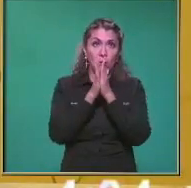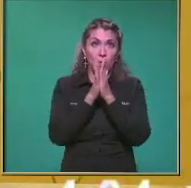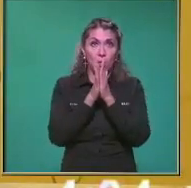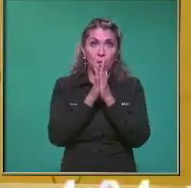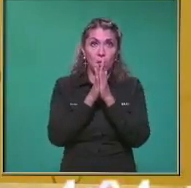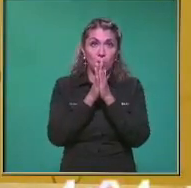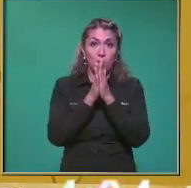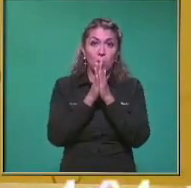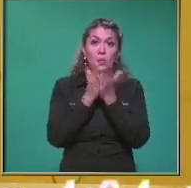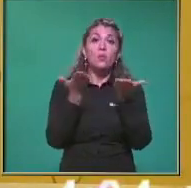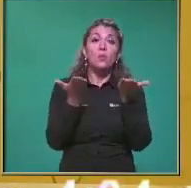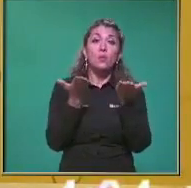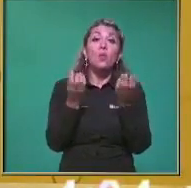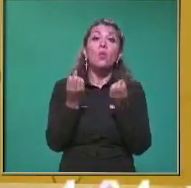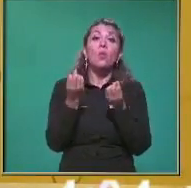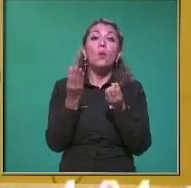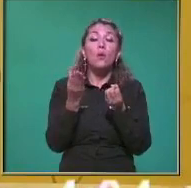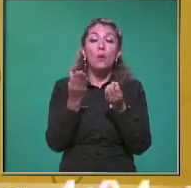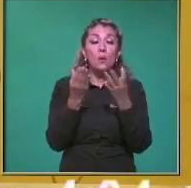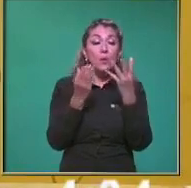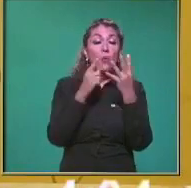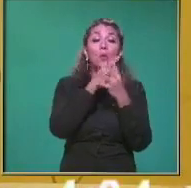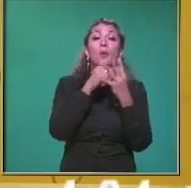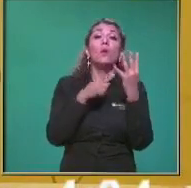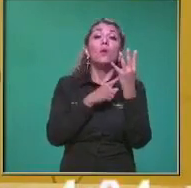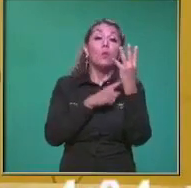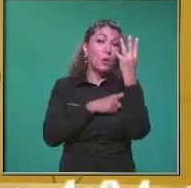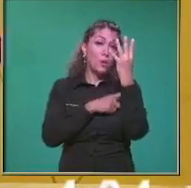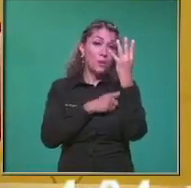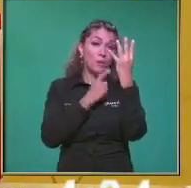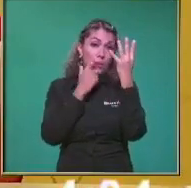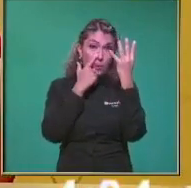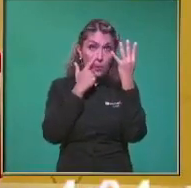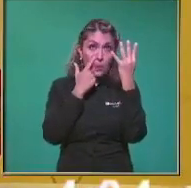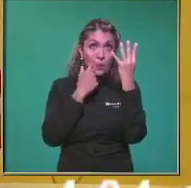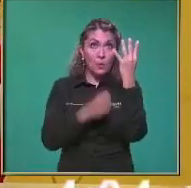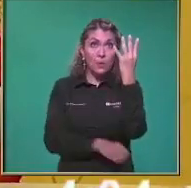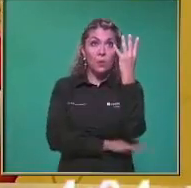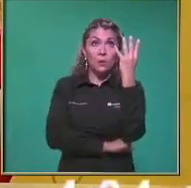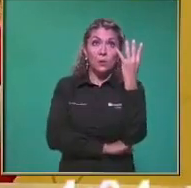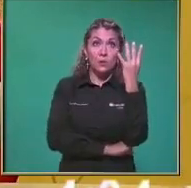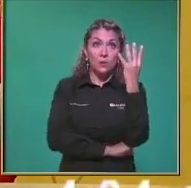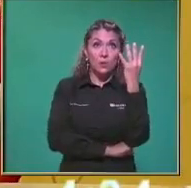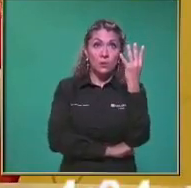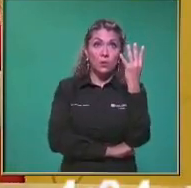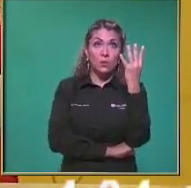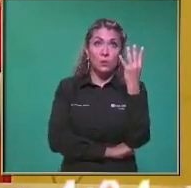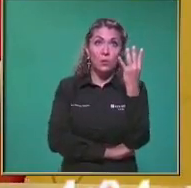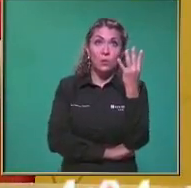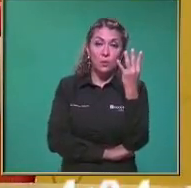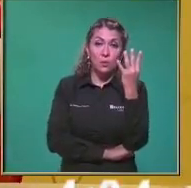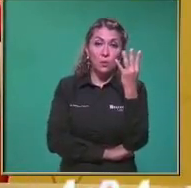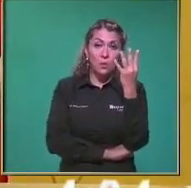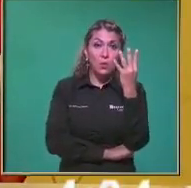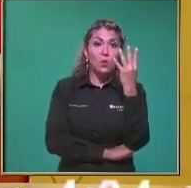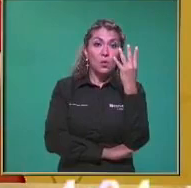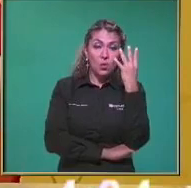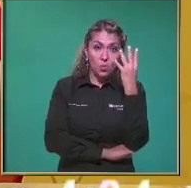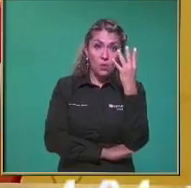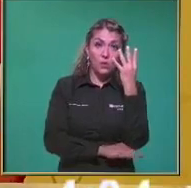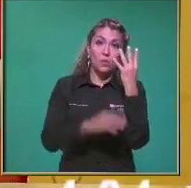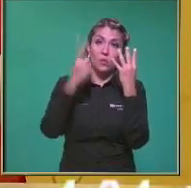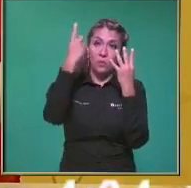mitad? ¿Cuántos pedacitos tendré? Voy a tener 4. Bueno, eso se llaman